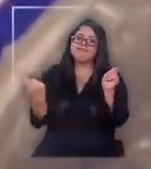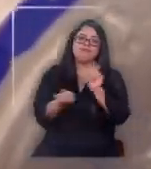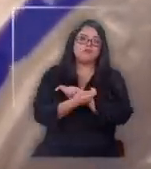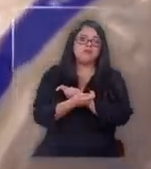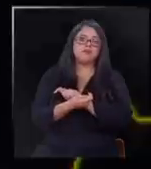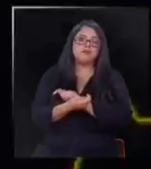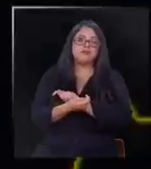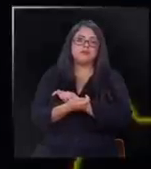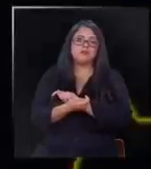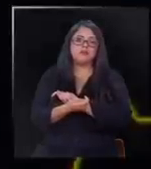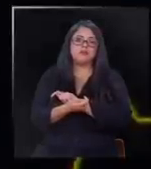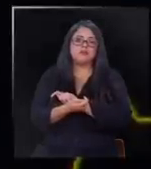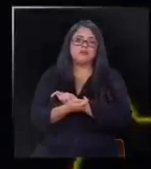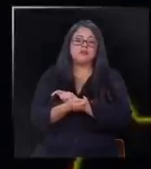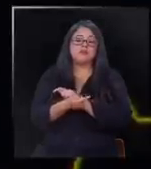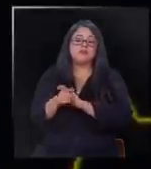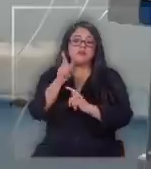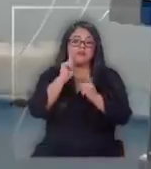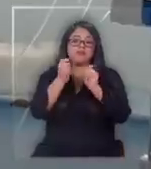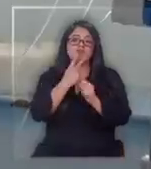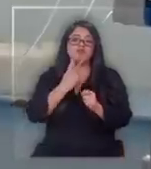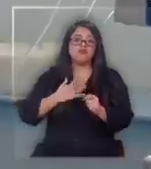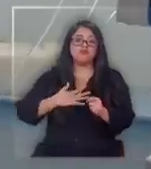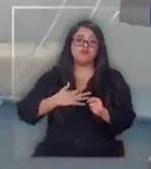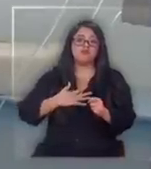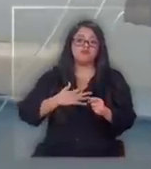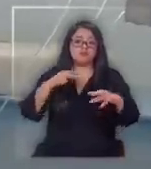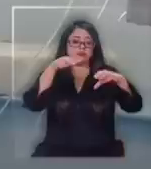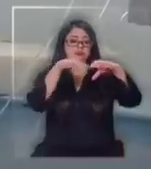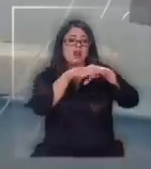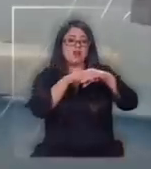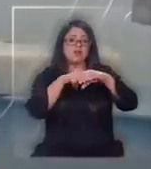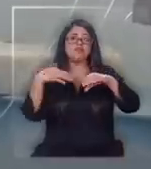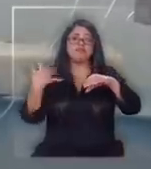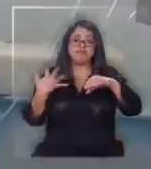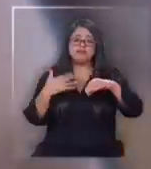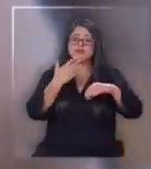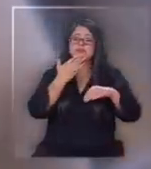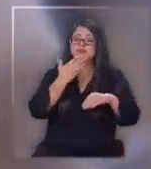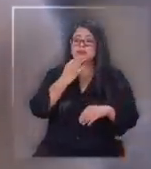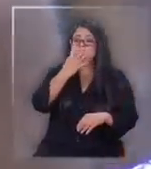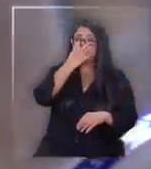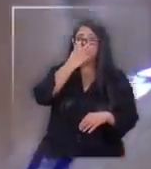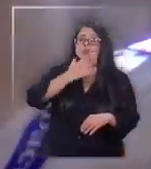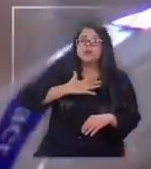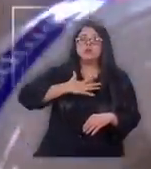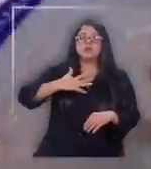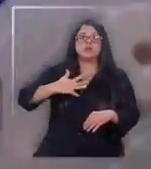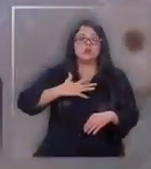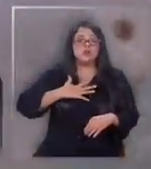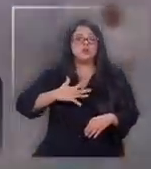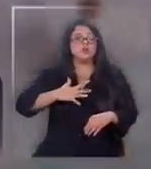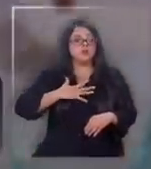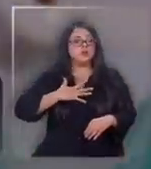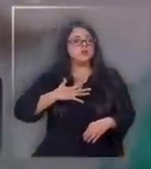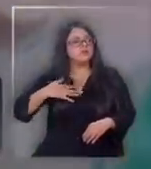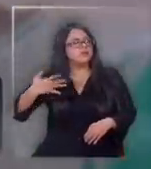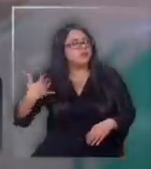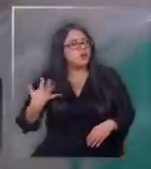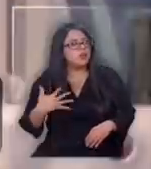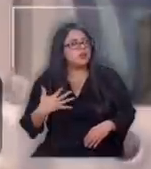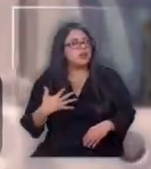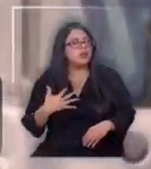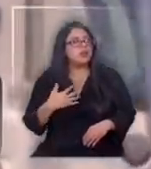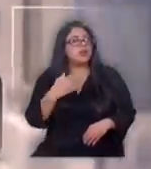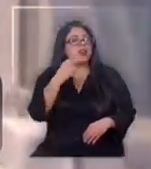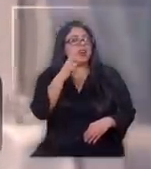Un segundo puede costar una vida, un cupo de cama es vital y los ventiladores mecánicos valen oro. Usted dice que por 30 años de